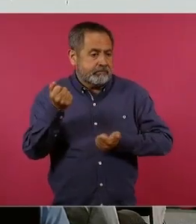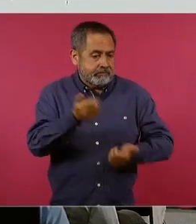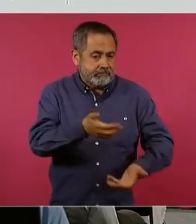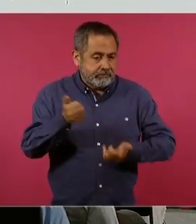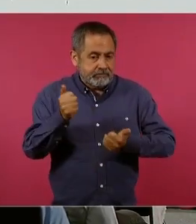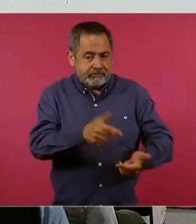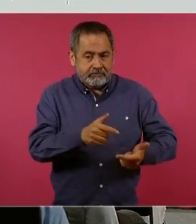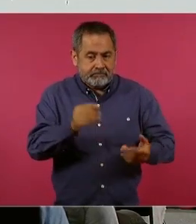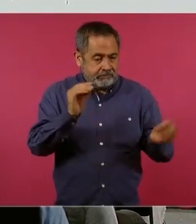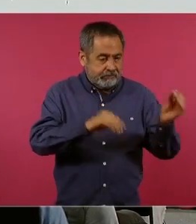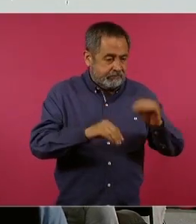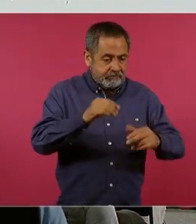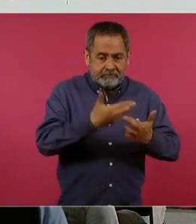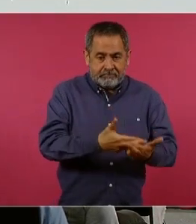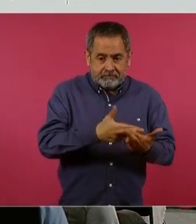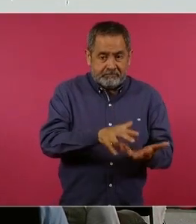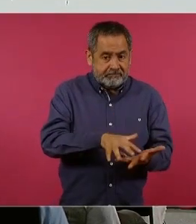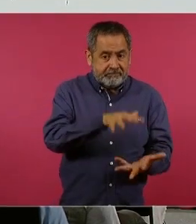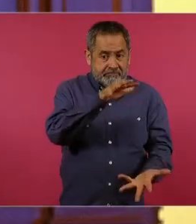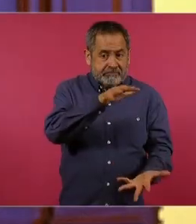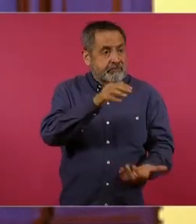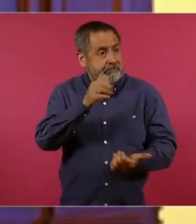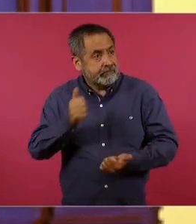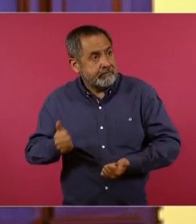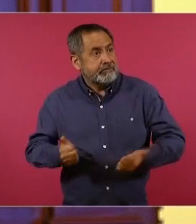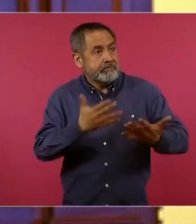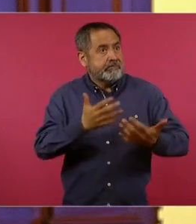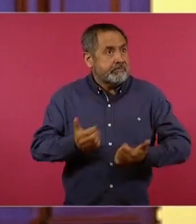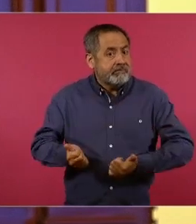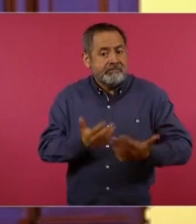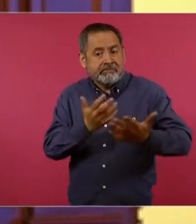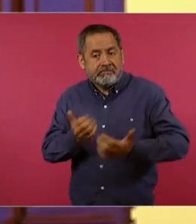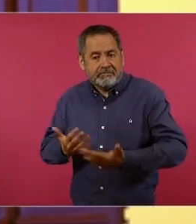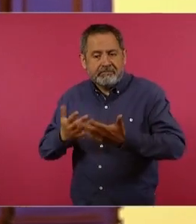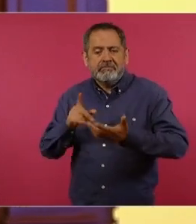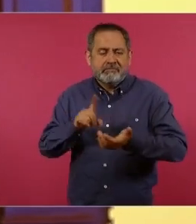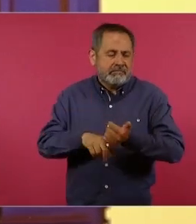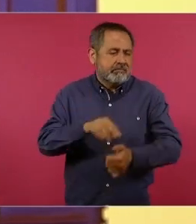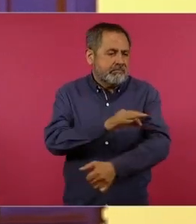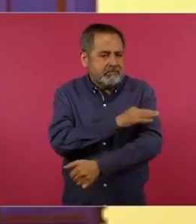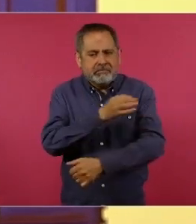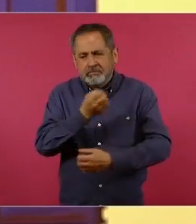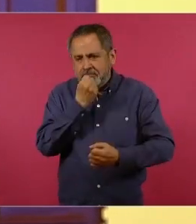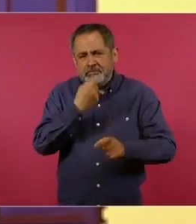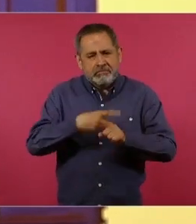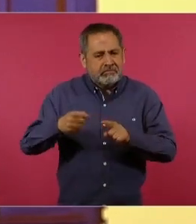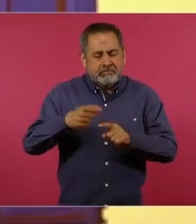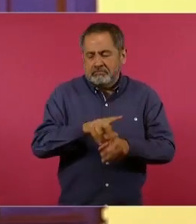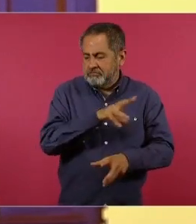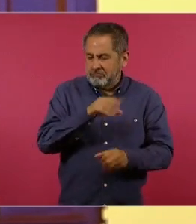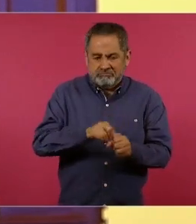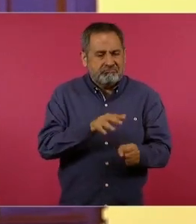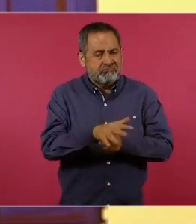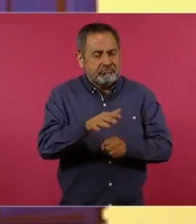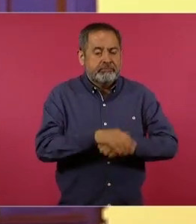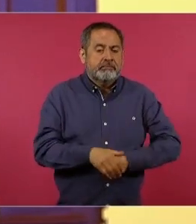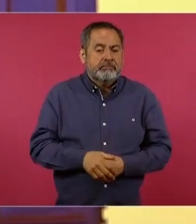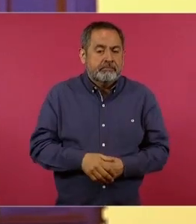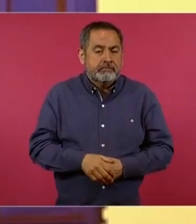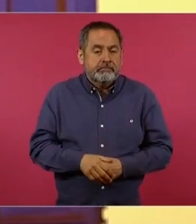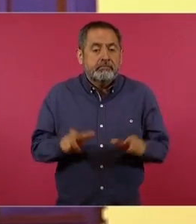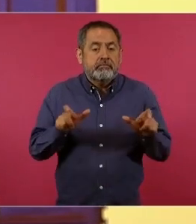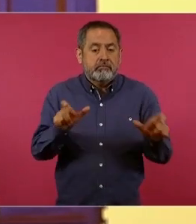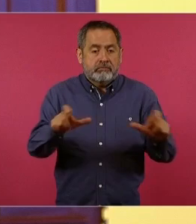estar manejando la ayuda humanitaria, vacunas y medicamentos. Por parte de la Guardia Nacional tenemos dos